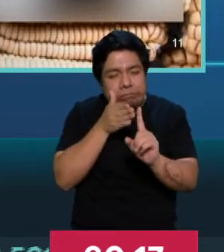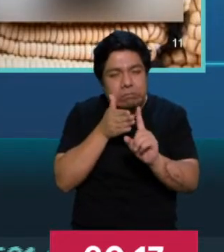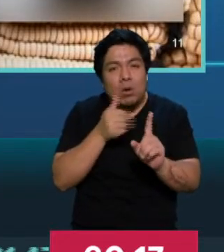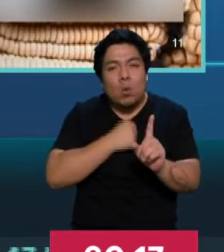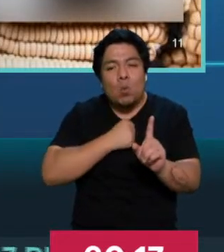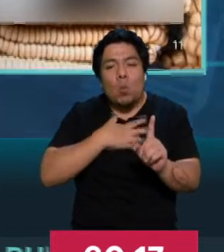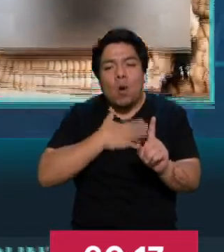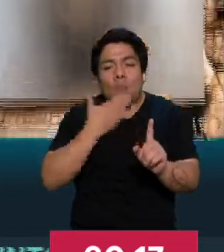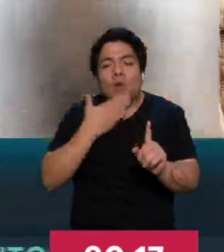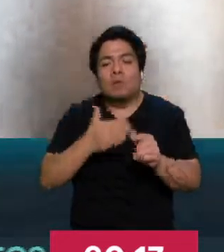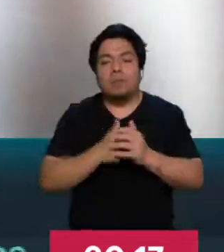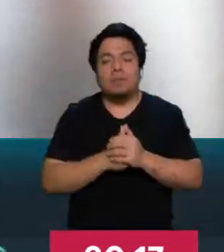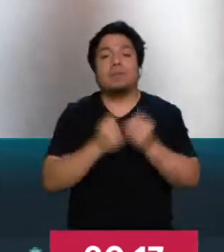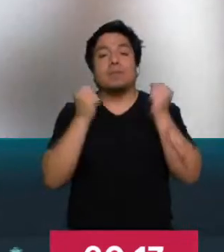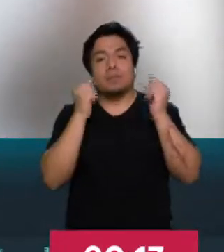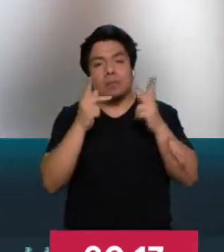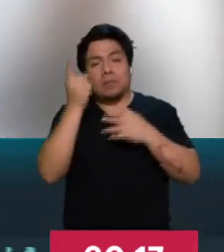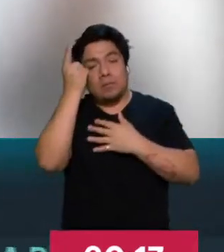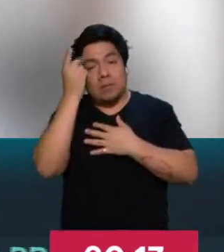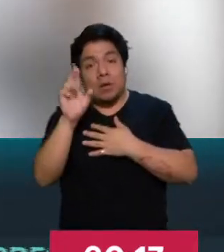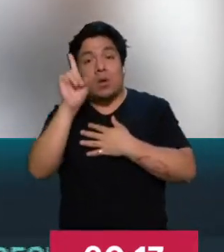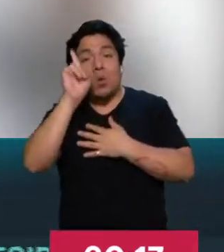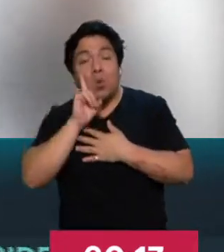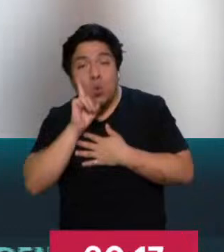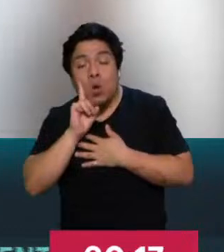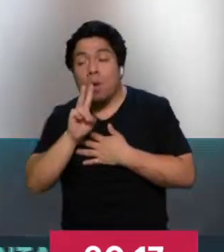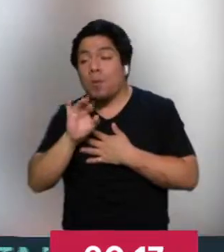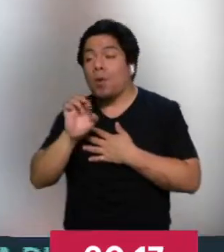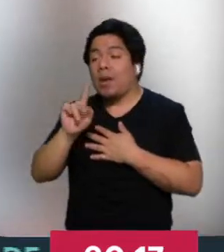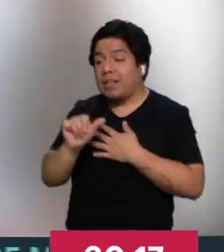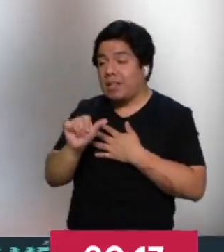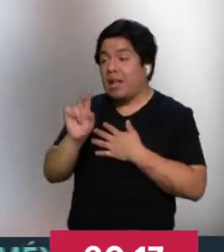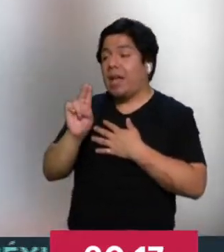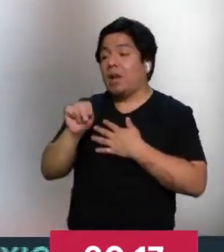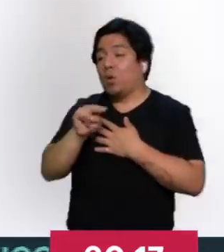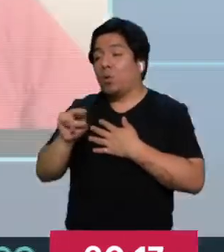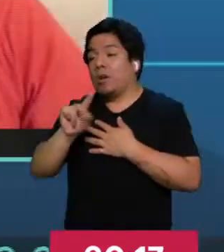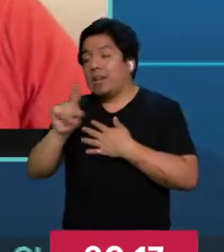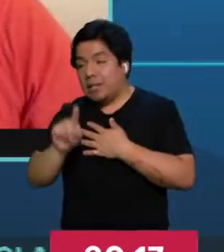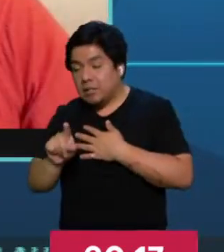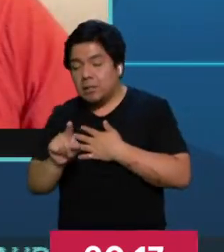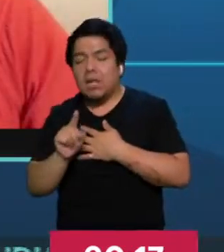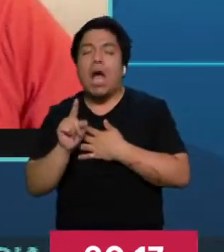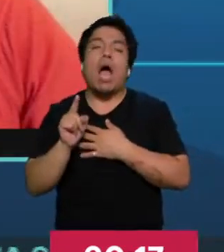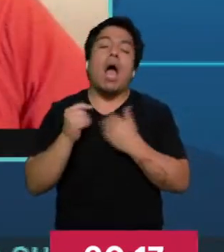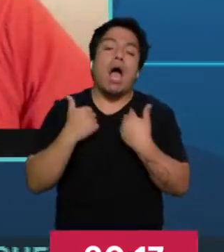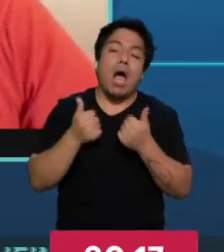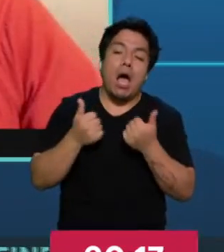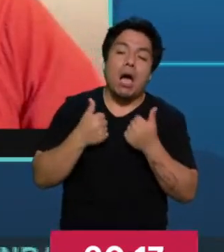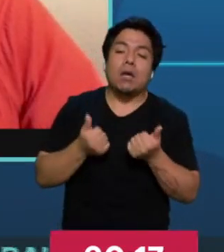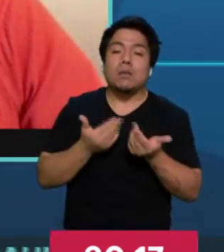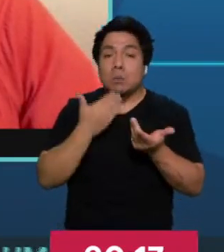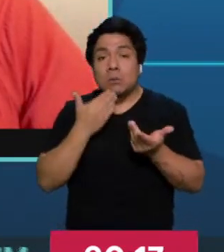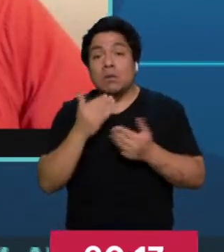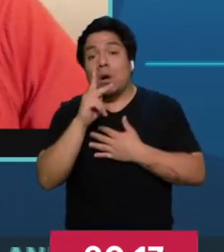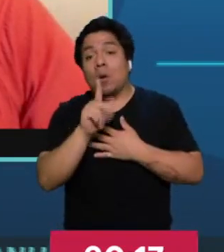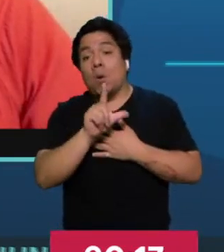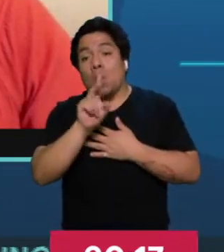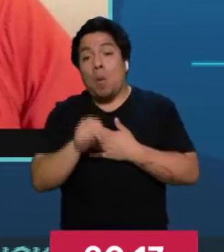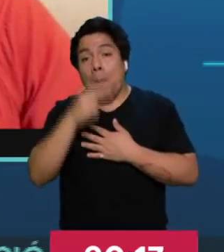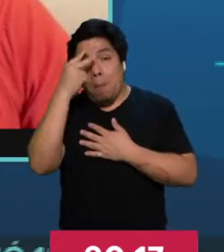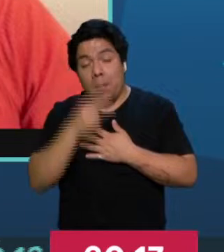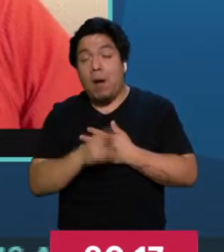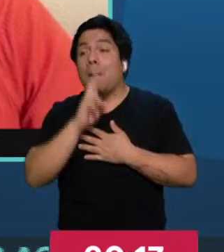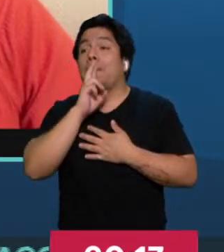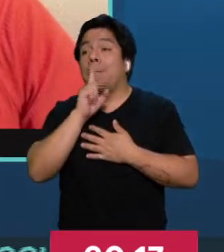bienestar. Perfecto, doctora Violeta Núñez. Sobre todo lo que nos comenta, pues parece que es la mejor versión del Plan México que hemos